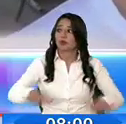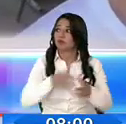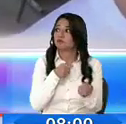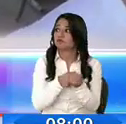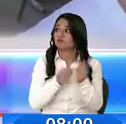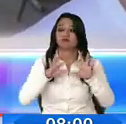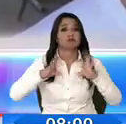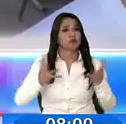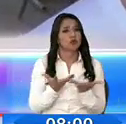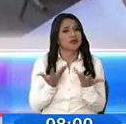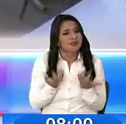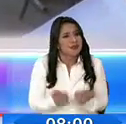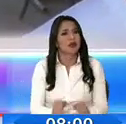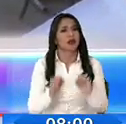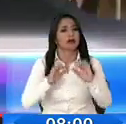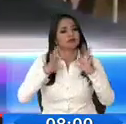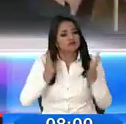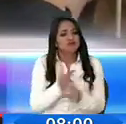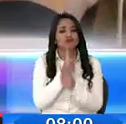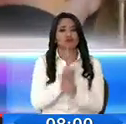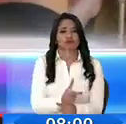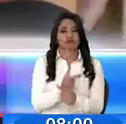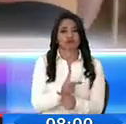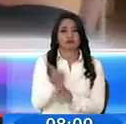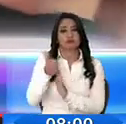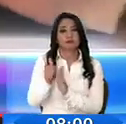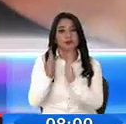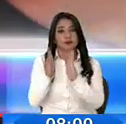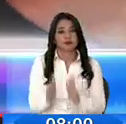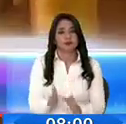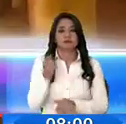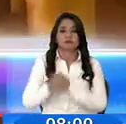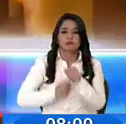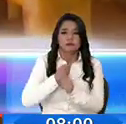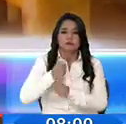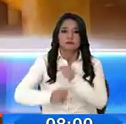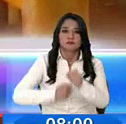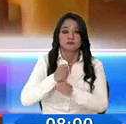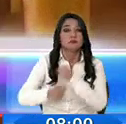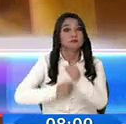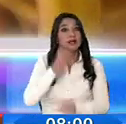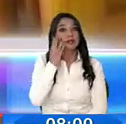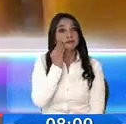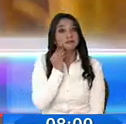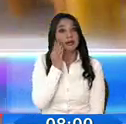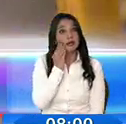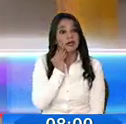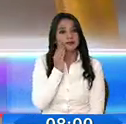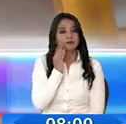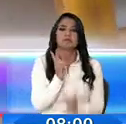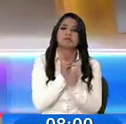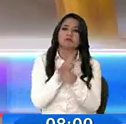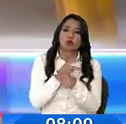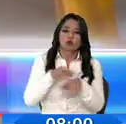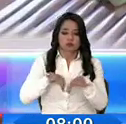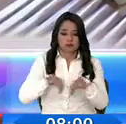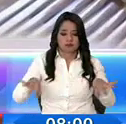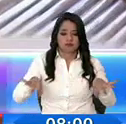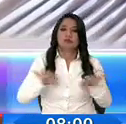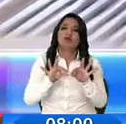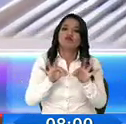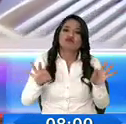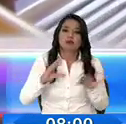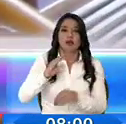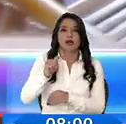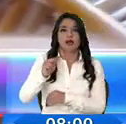los que intentamos hacer algo distinto aquí los artesanos que tienen varios años de experiencia con la confección de productos hechos con la caña guadúa